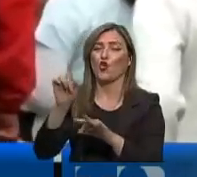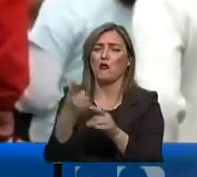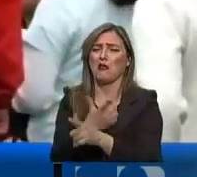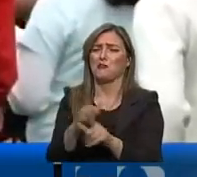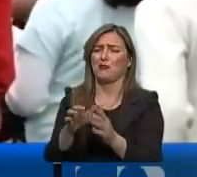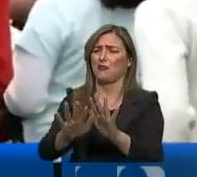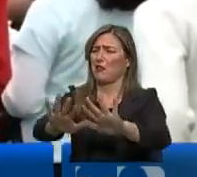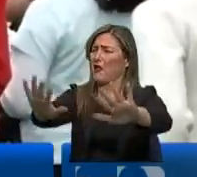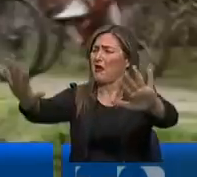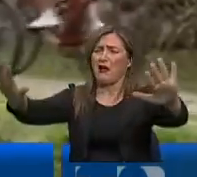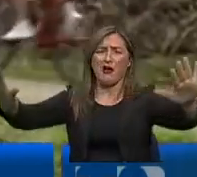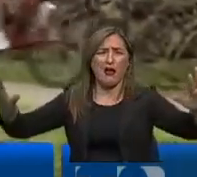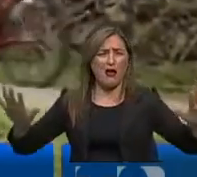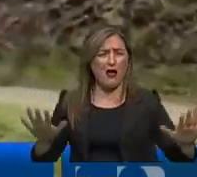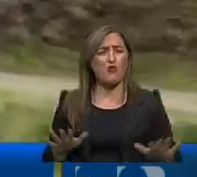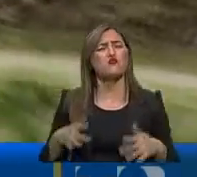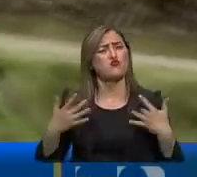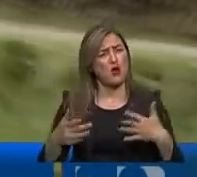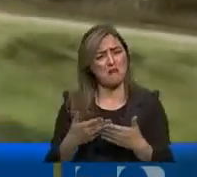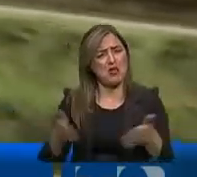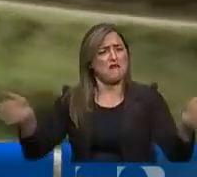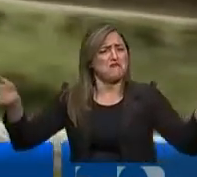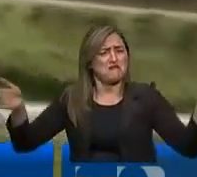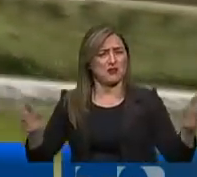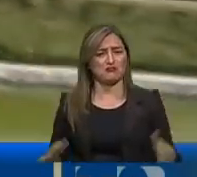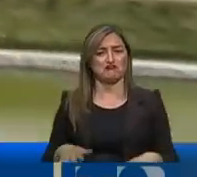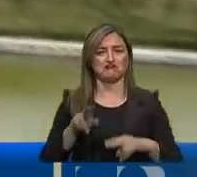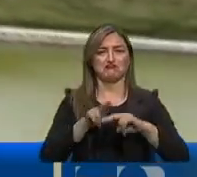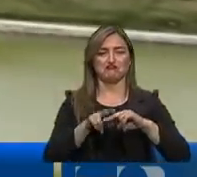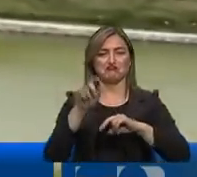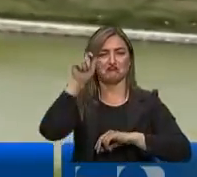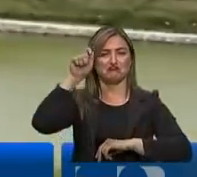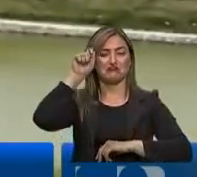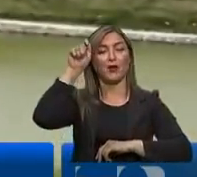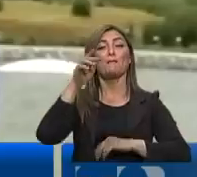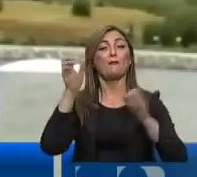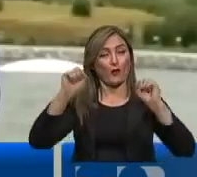son 55 hectáreas de espacio abierto en medio de la naturaleza.